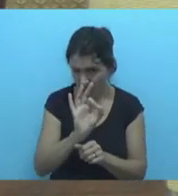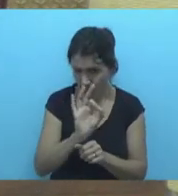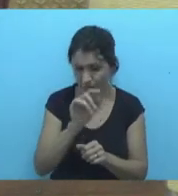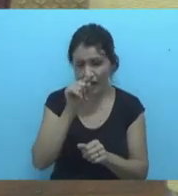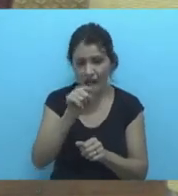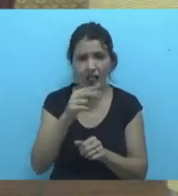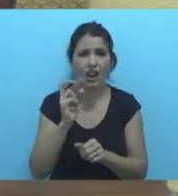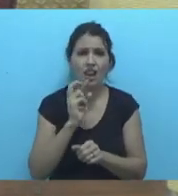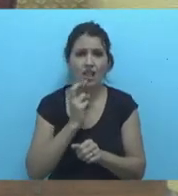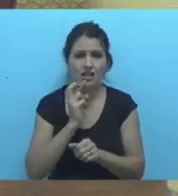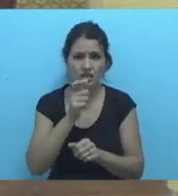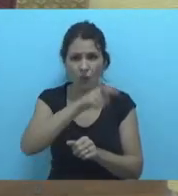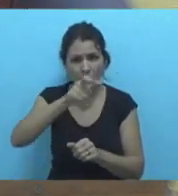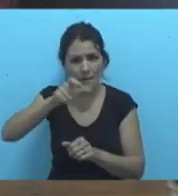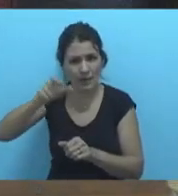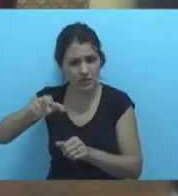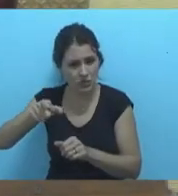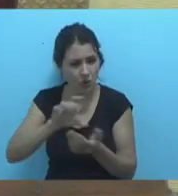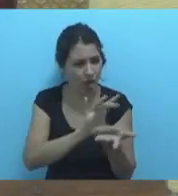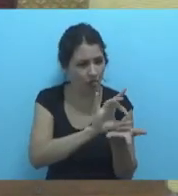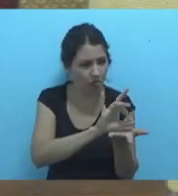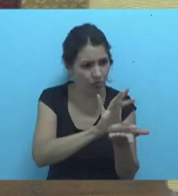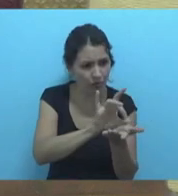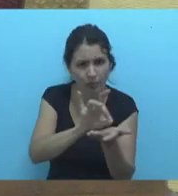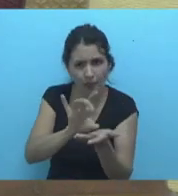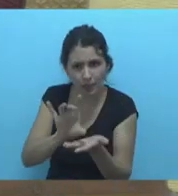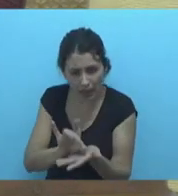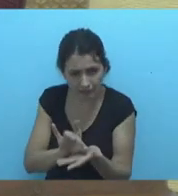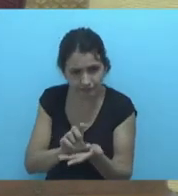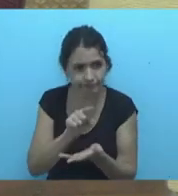negra, en donde por protestar ahora no los toman en ningún otro lugar.